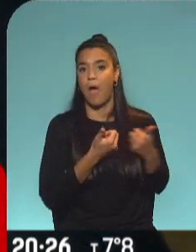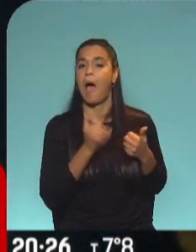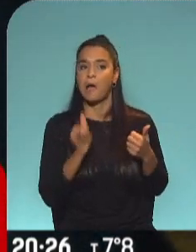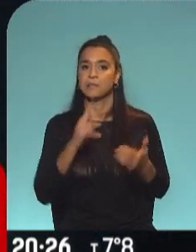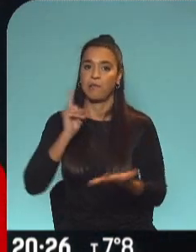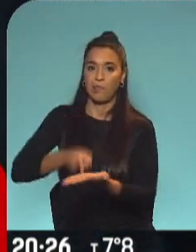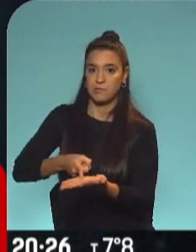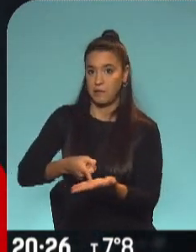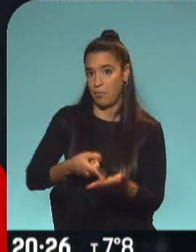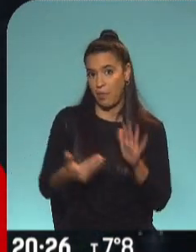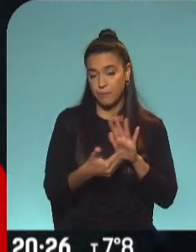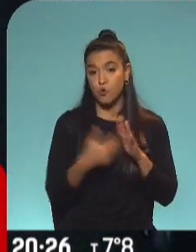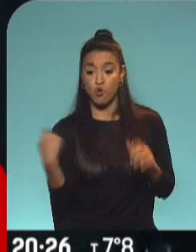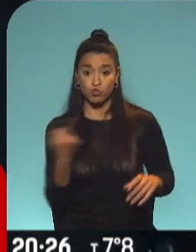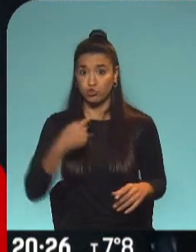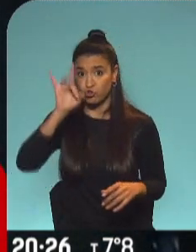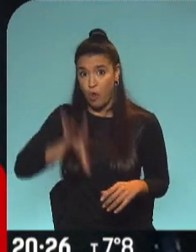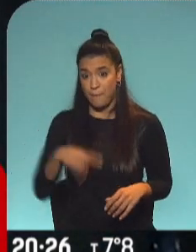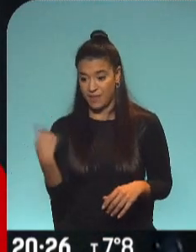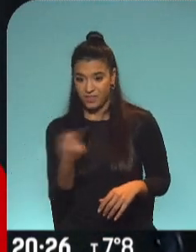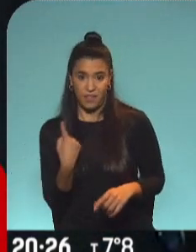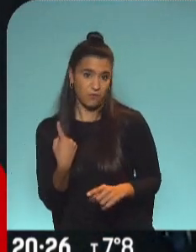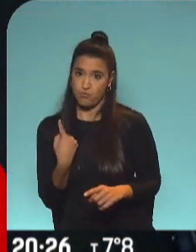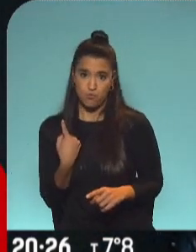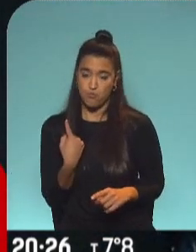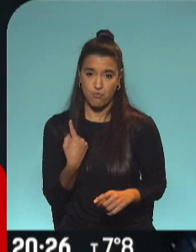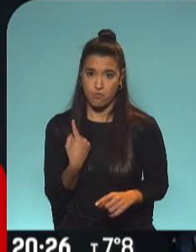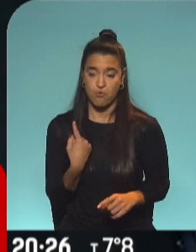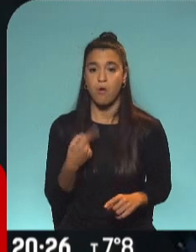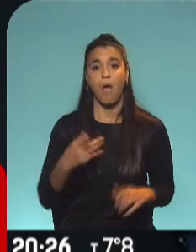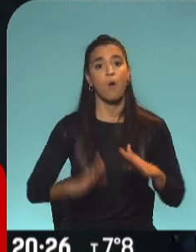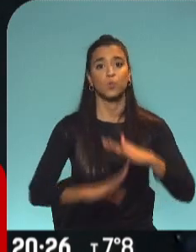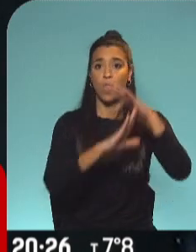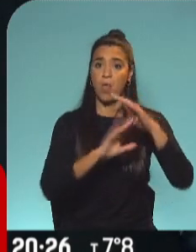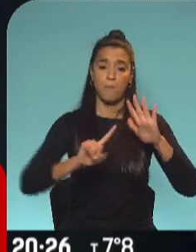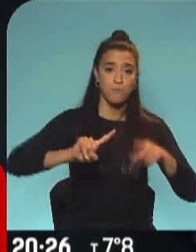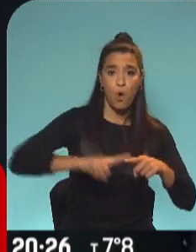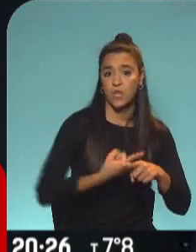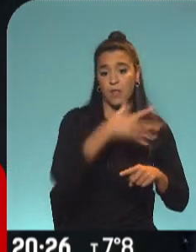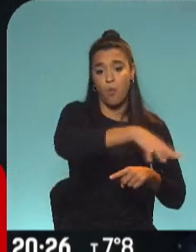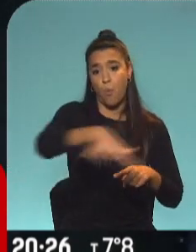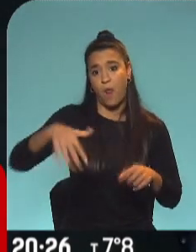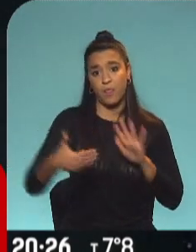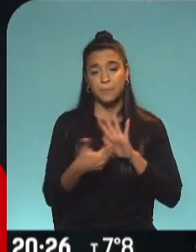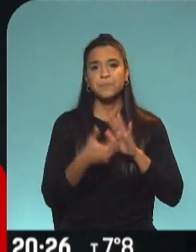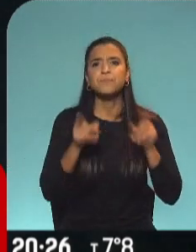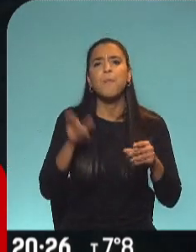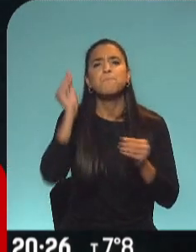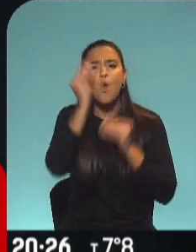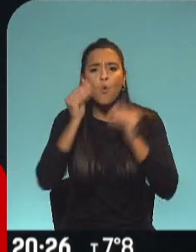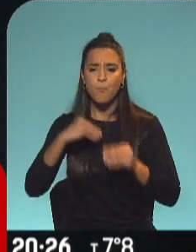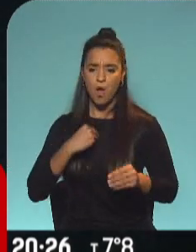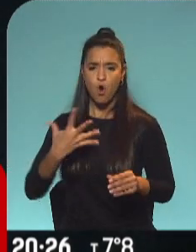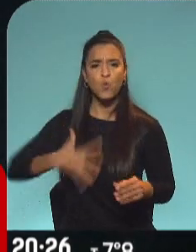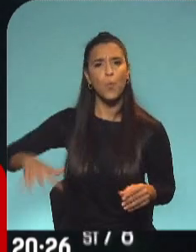decisión. Eso además no lo decidimos solo nosotros, lo deciden básicamente las autoridades políticas de cada lugar, ¿no? ¿Preocupa la situación del conurbano hoy